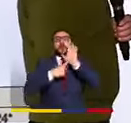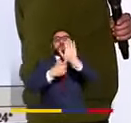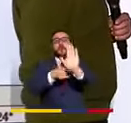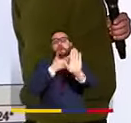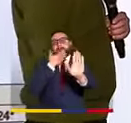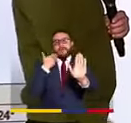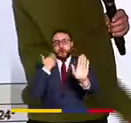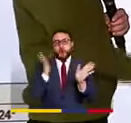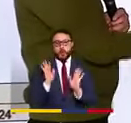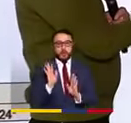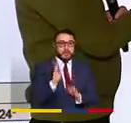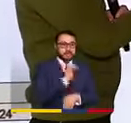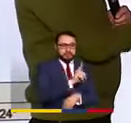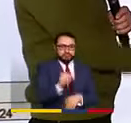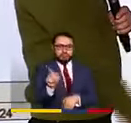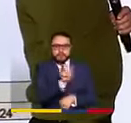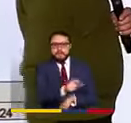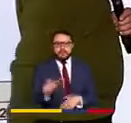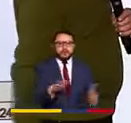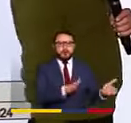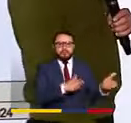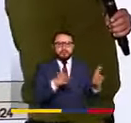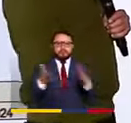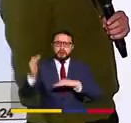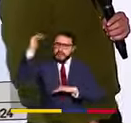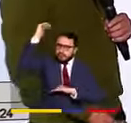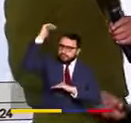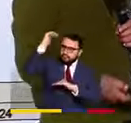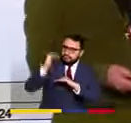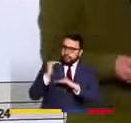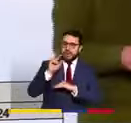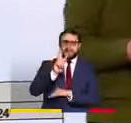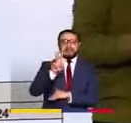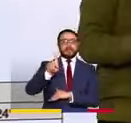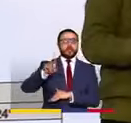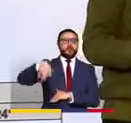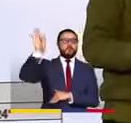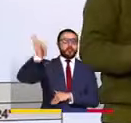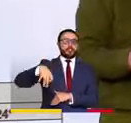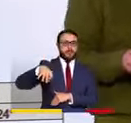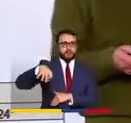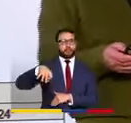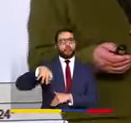número de personas, se reduce 31% en toda Colombia,